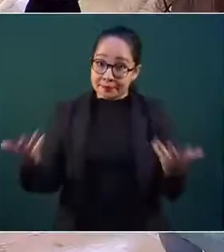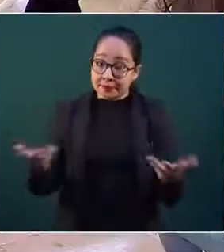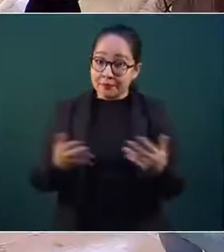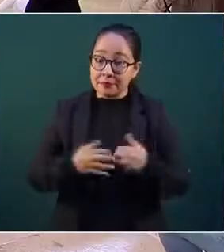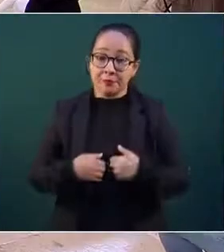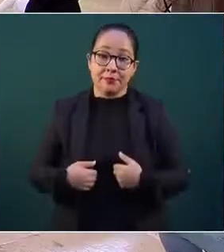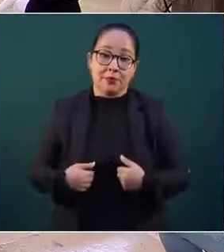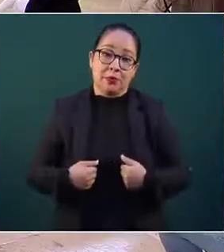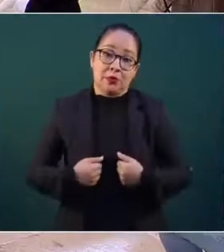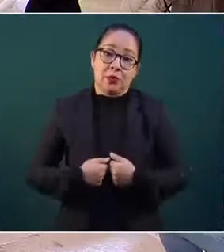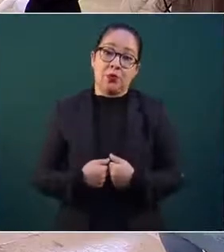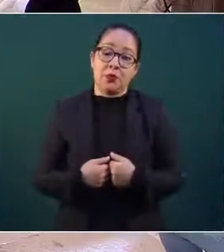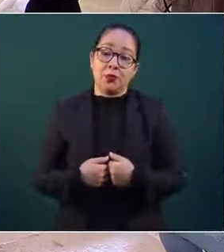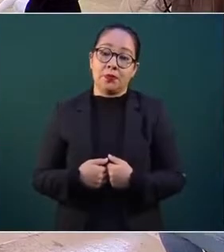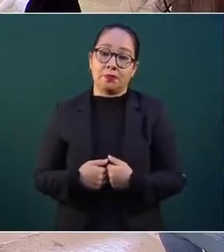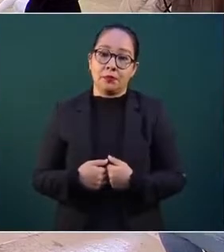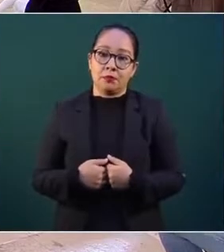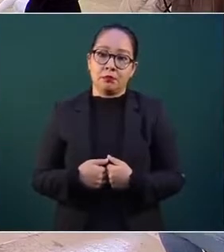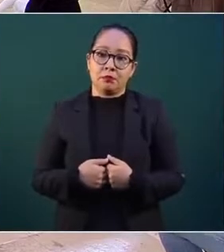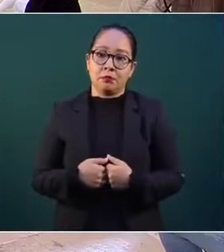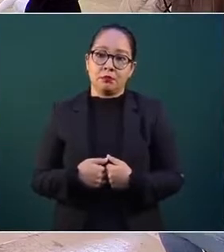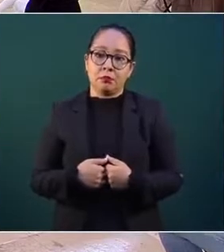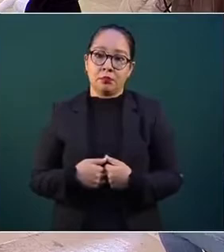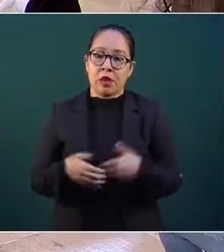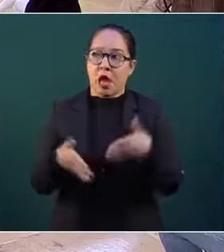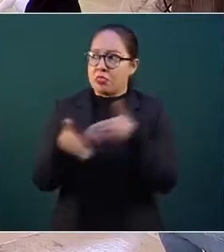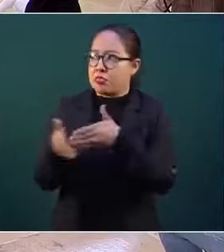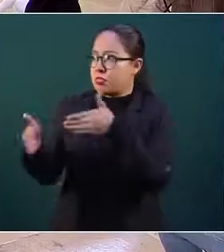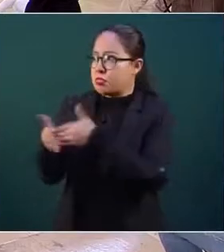no sin resistencias,